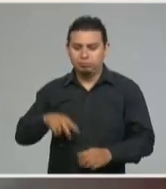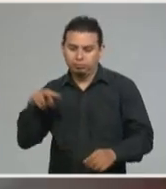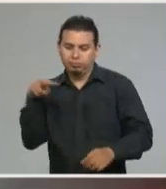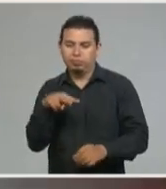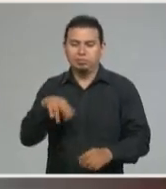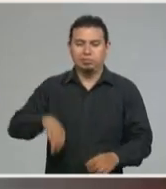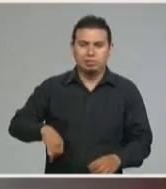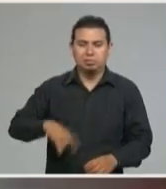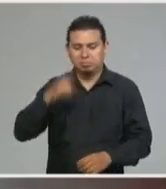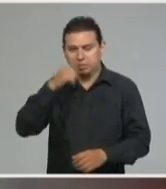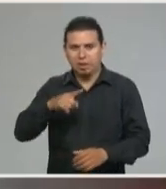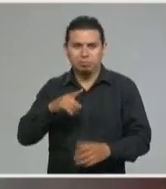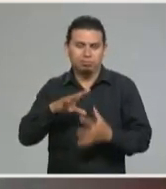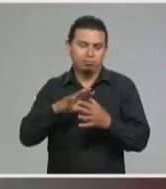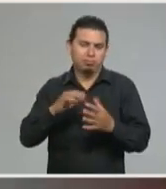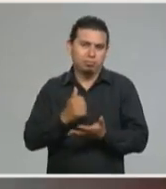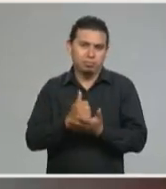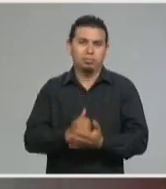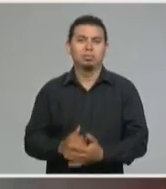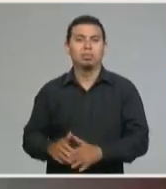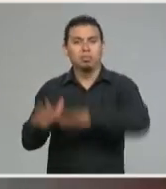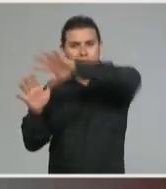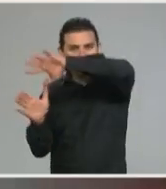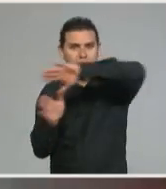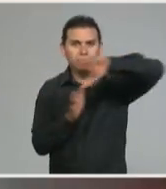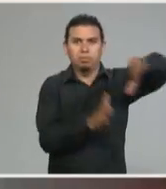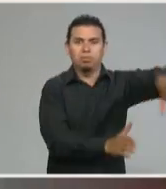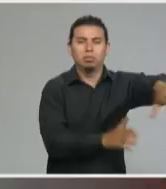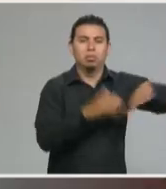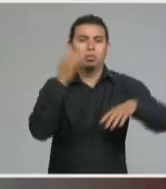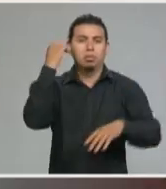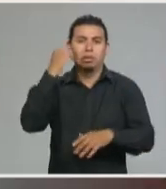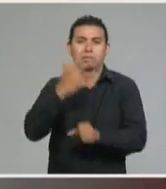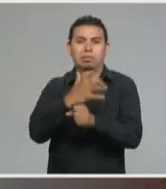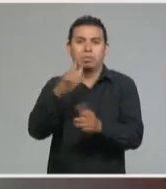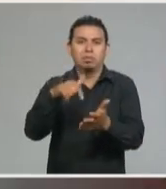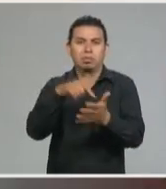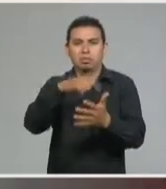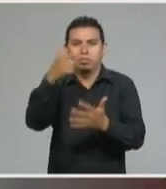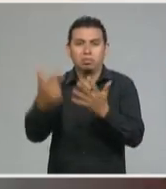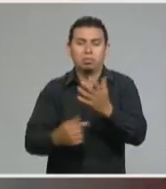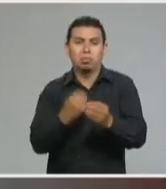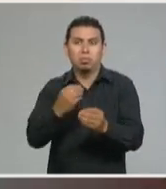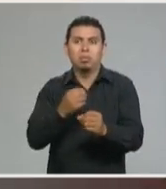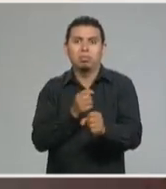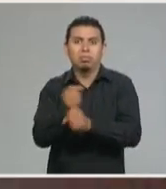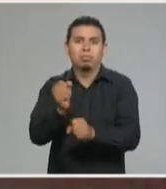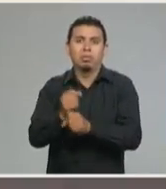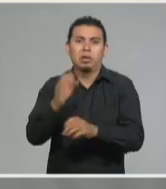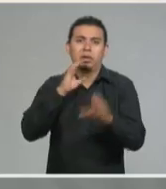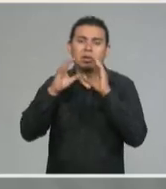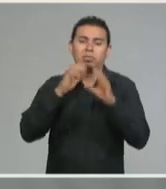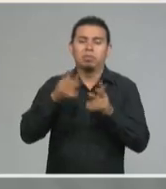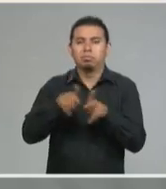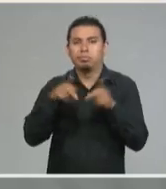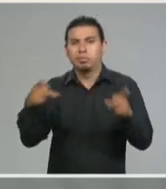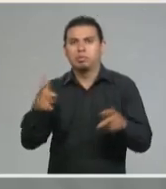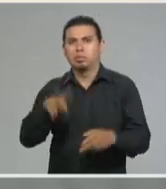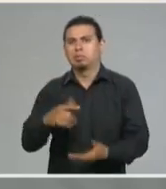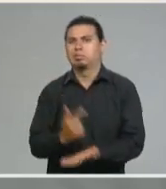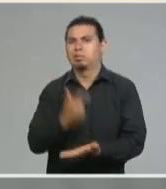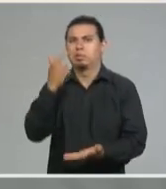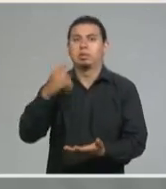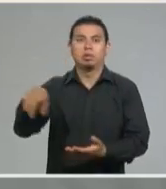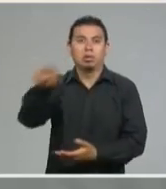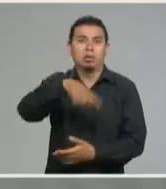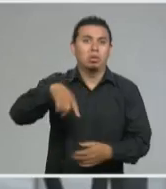niveles. Y en otro tema, le comento que a nivel nacional, nuestra entidad Oaxaca ocupa el quinto lugar en agresiones a comunicadores, situación que ahora